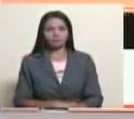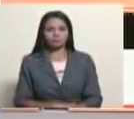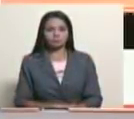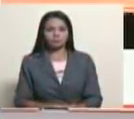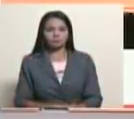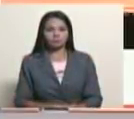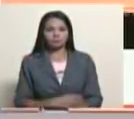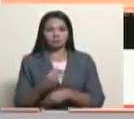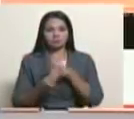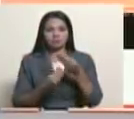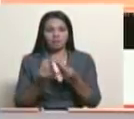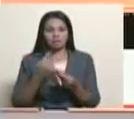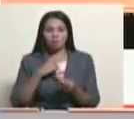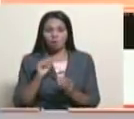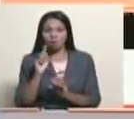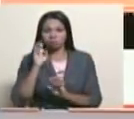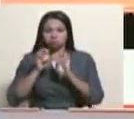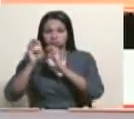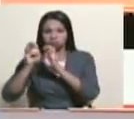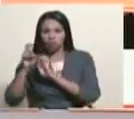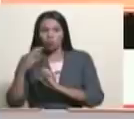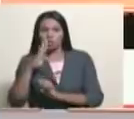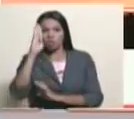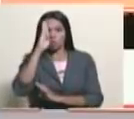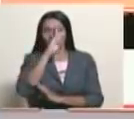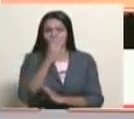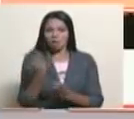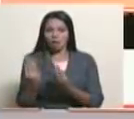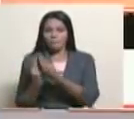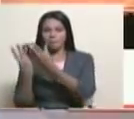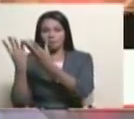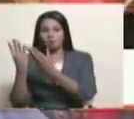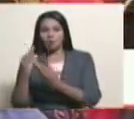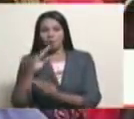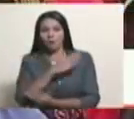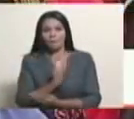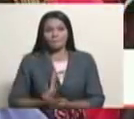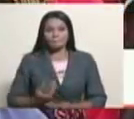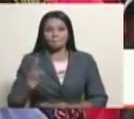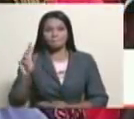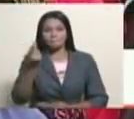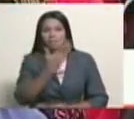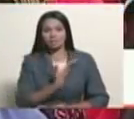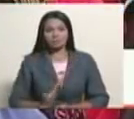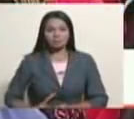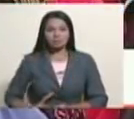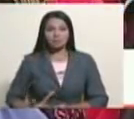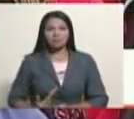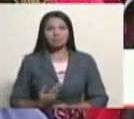Se ha hecho el cálculo, compañero Diosdado Cabello, vicepresidente, primer vicepresidente,